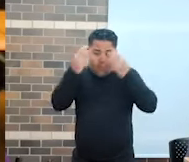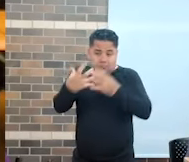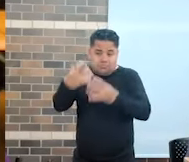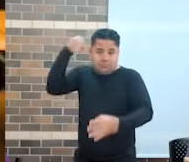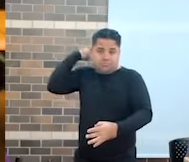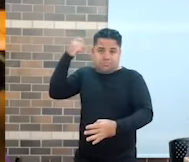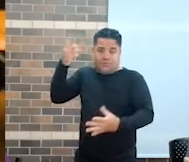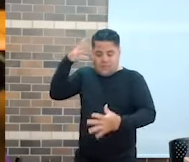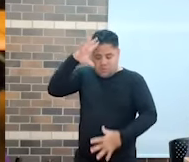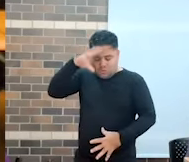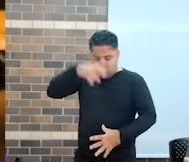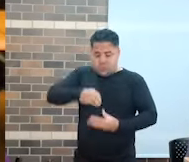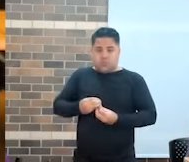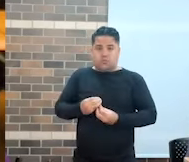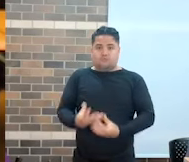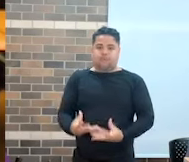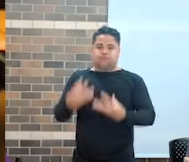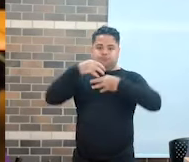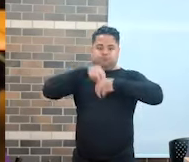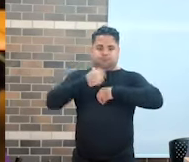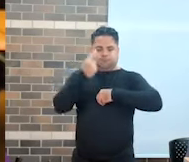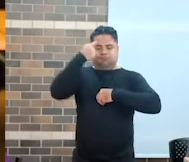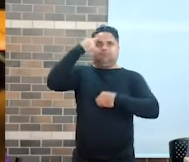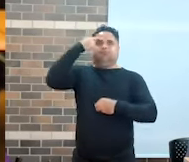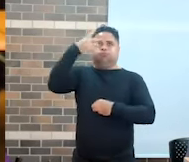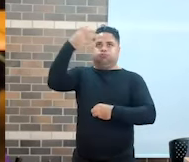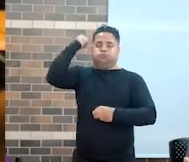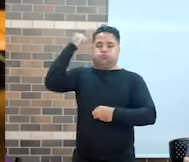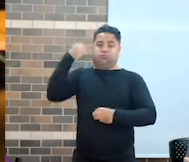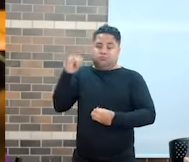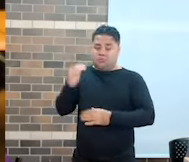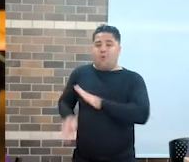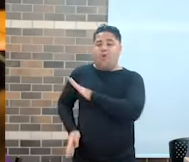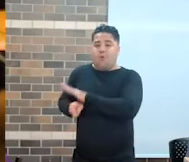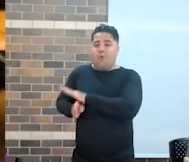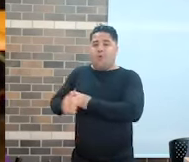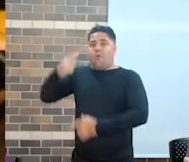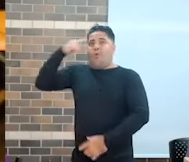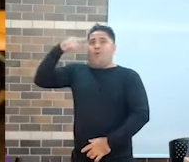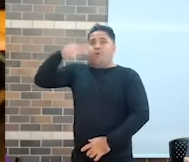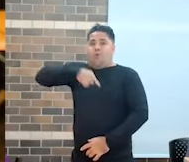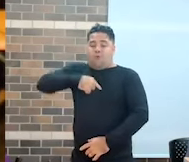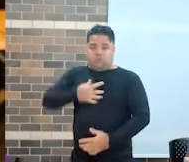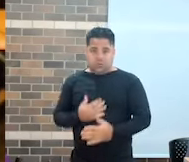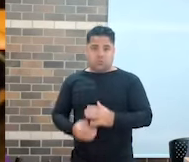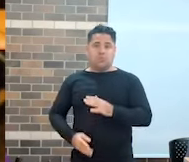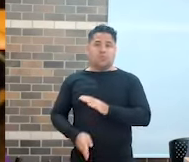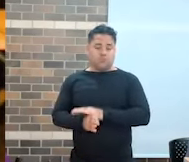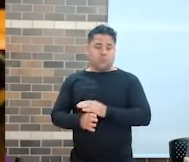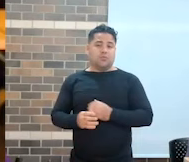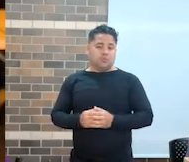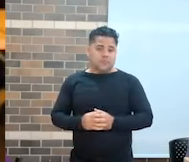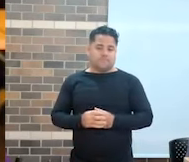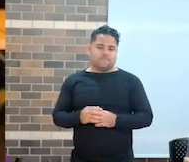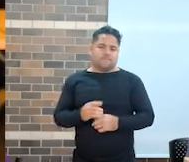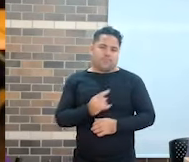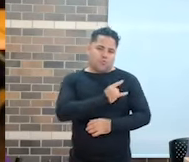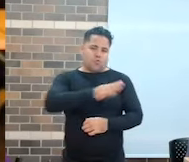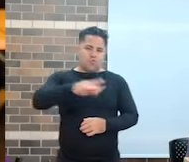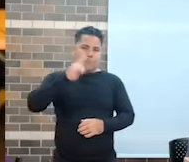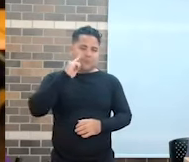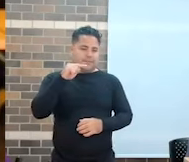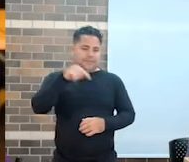espiritualidades que conservamos los pueblos originarios. Entonces creo que la Universidad de Antioquia ha